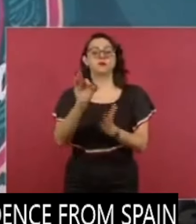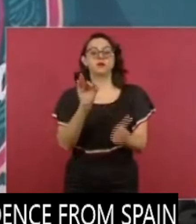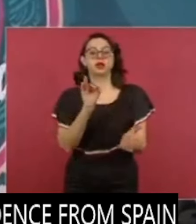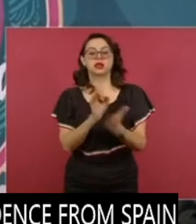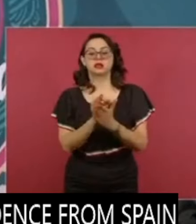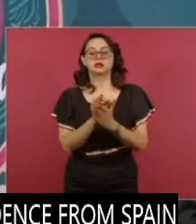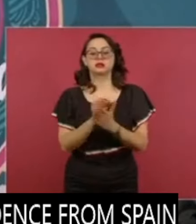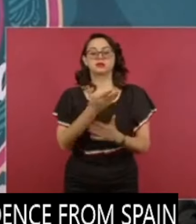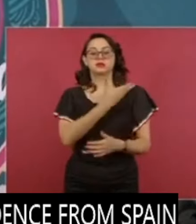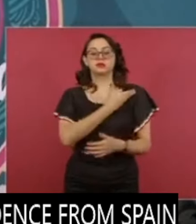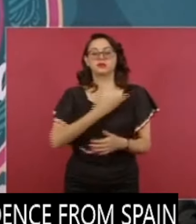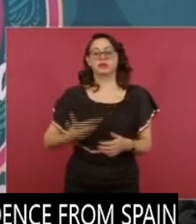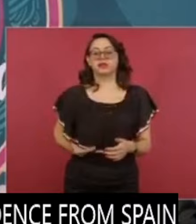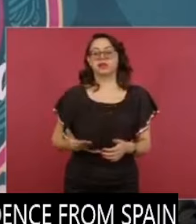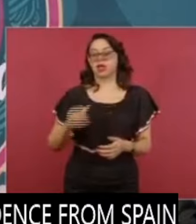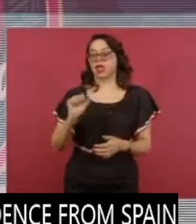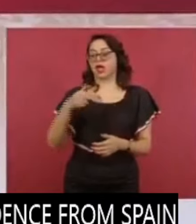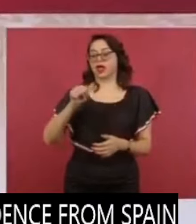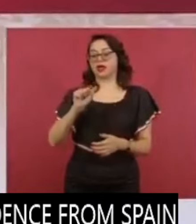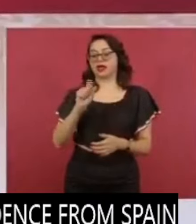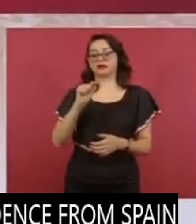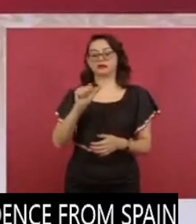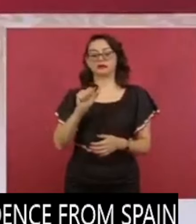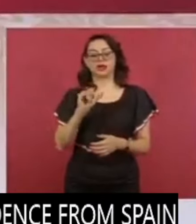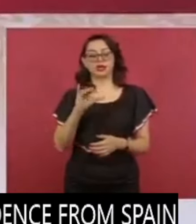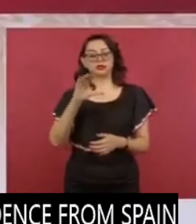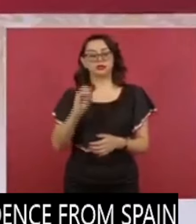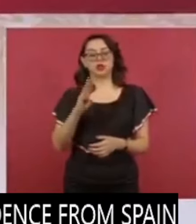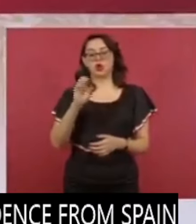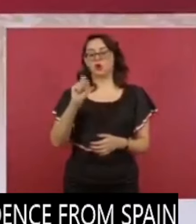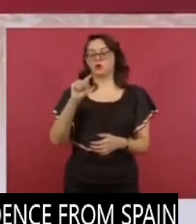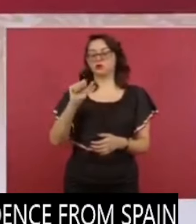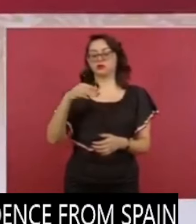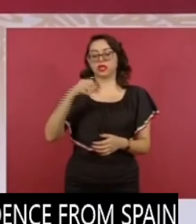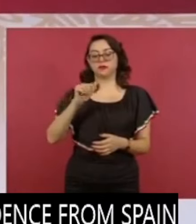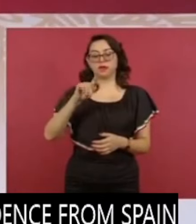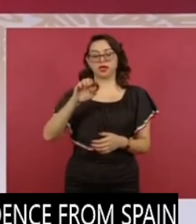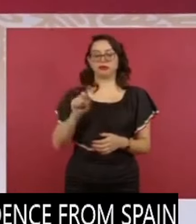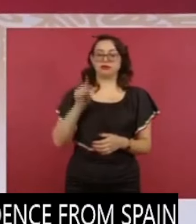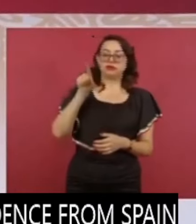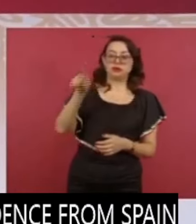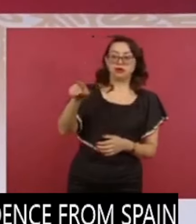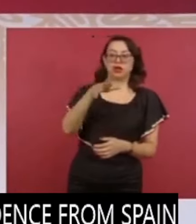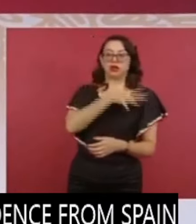al presidente Anastasio Bustamante contra el levantamiento del general José de Urrea.